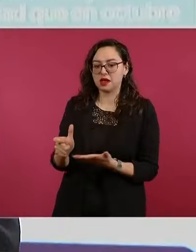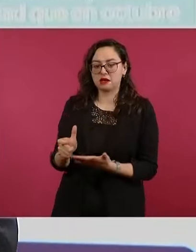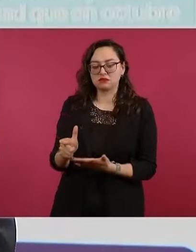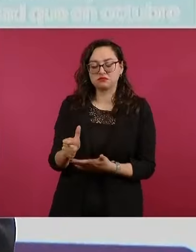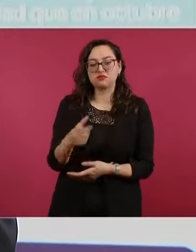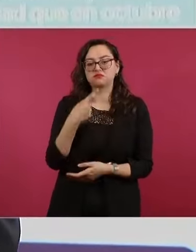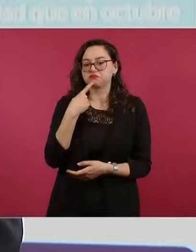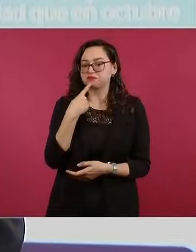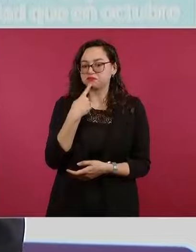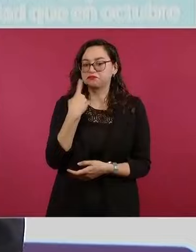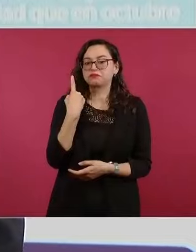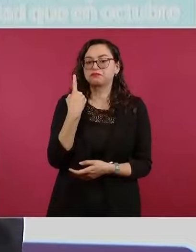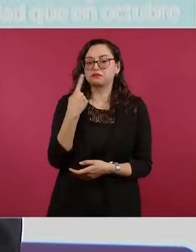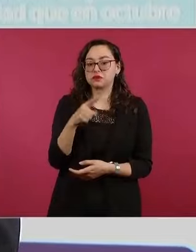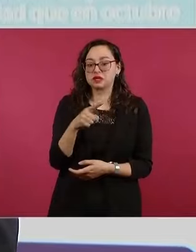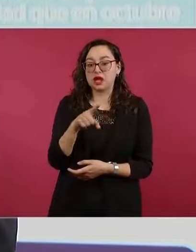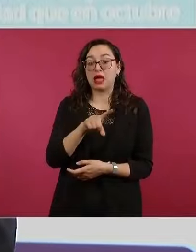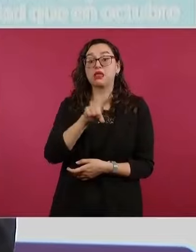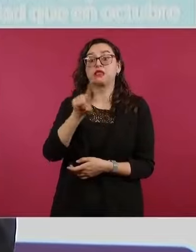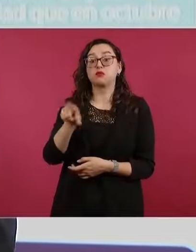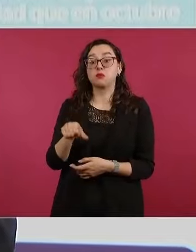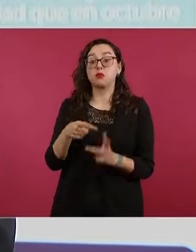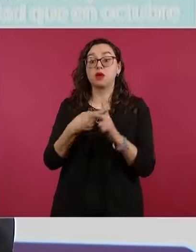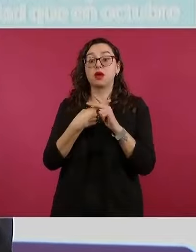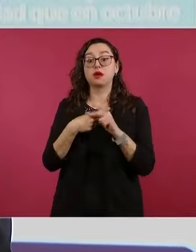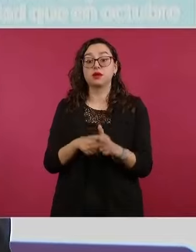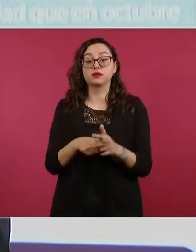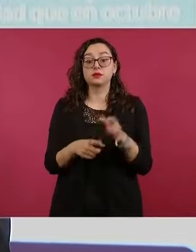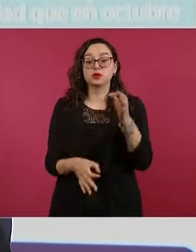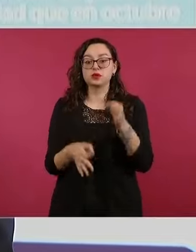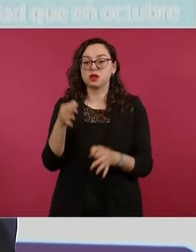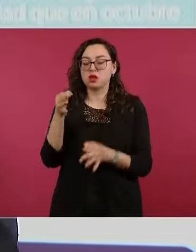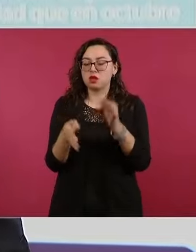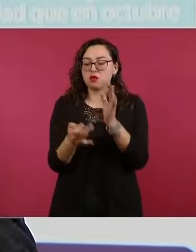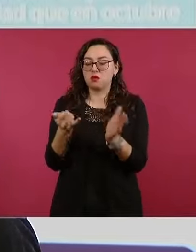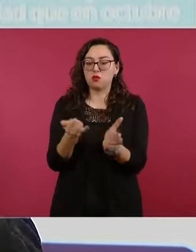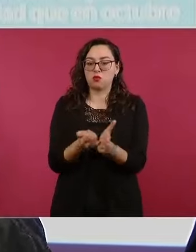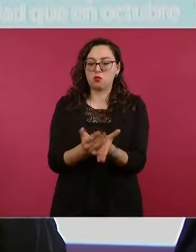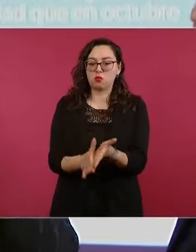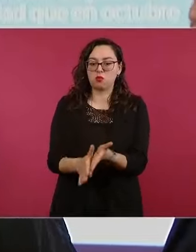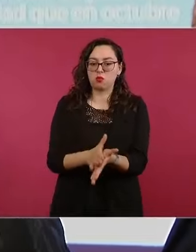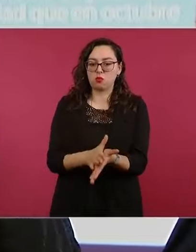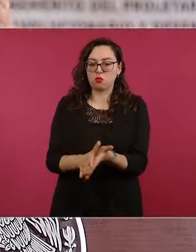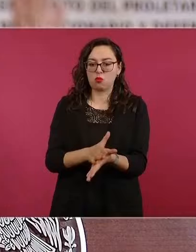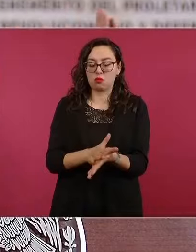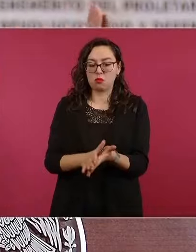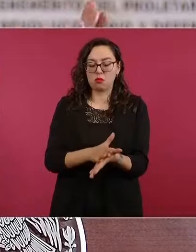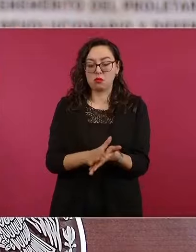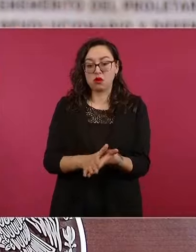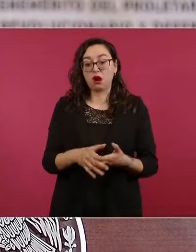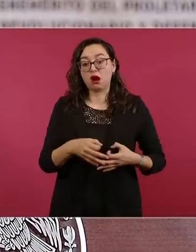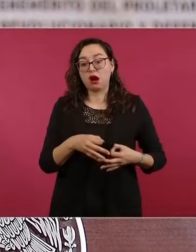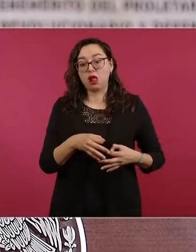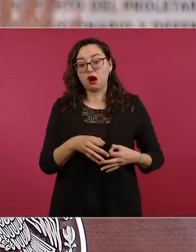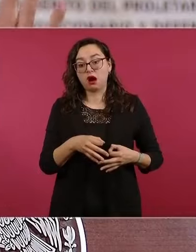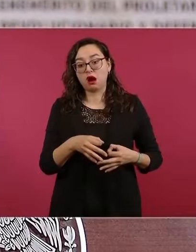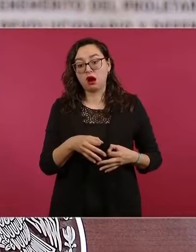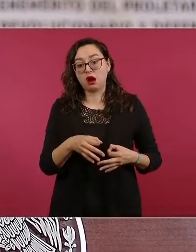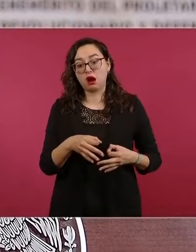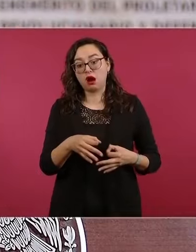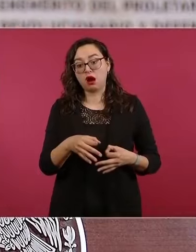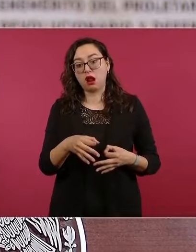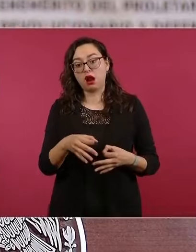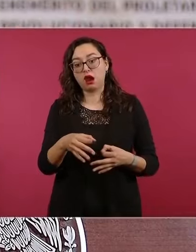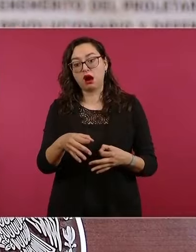posteriormente promovió un juicio de nulidad que cinco años después, es decir, en